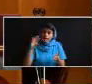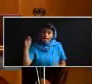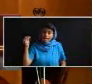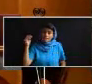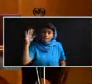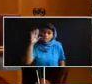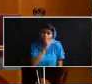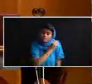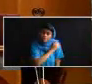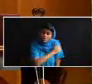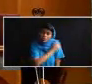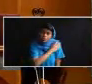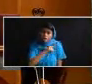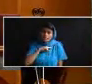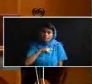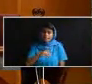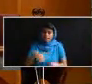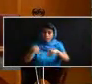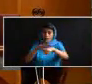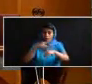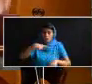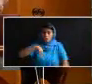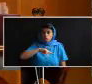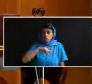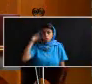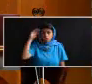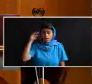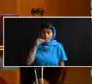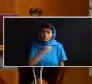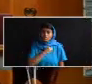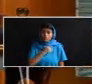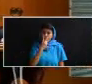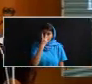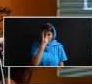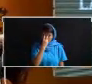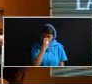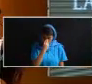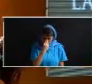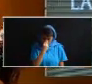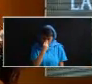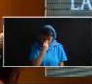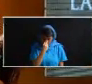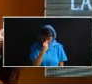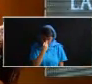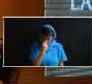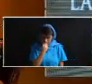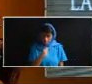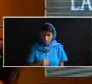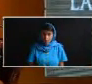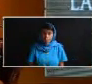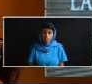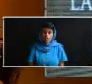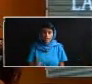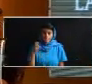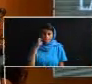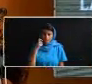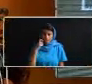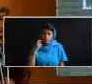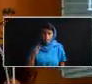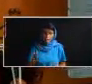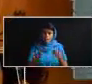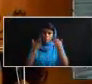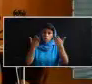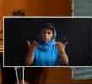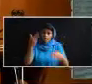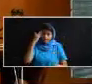sean sobre cada uno de nosotros. Quiero que cierre sus ojos conmigo. Padre, te damos gracias por